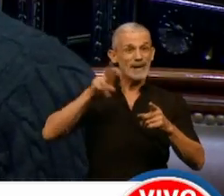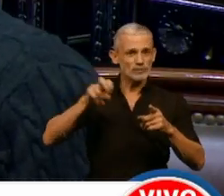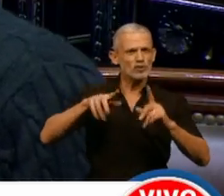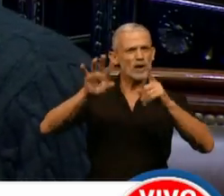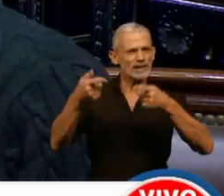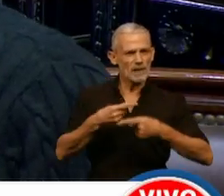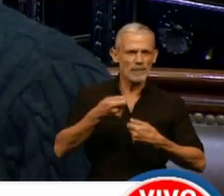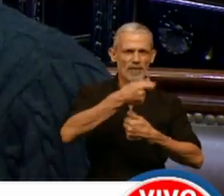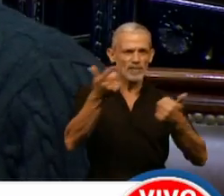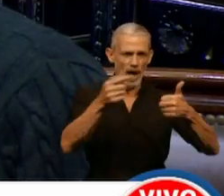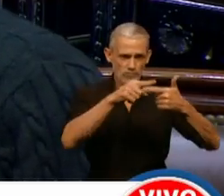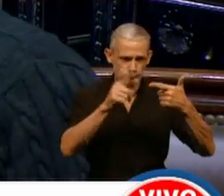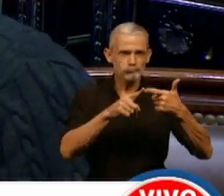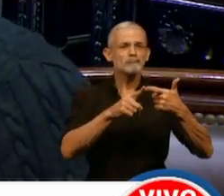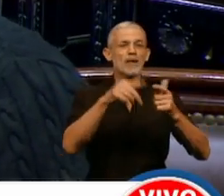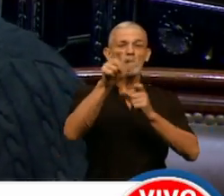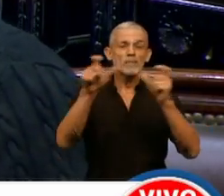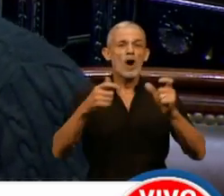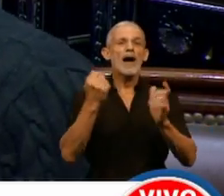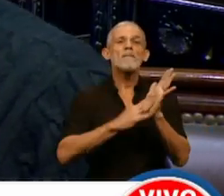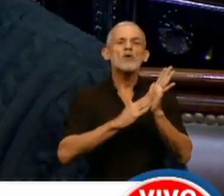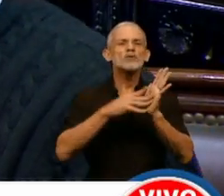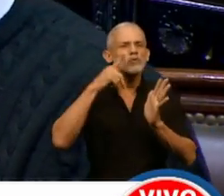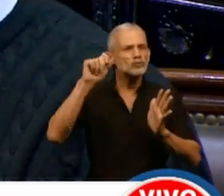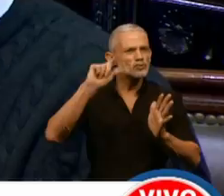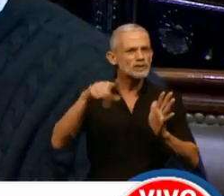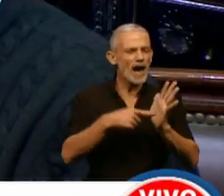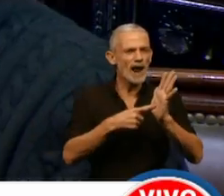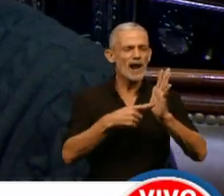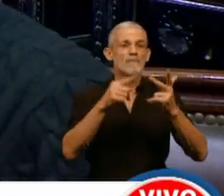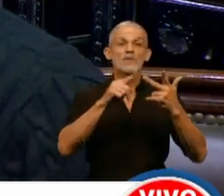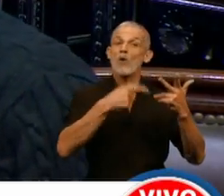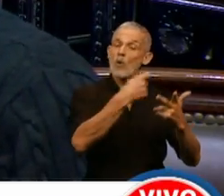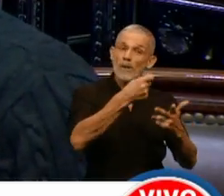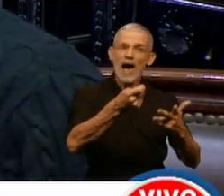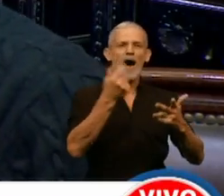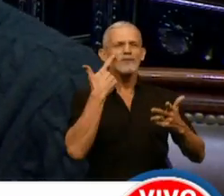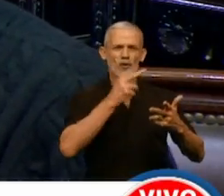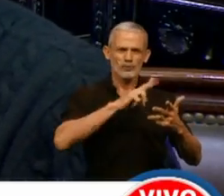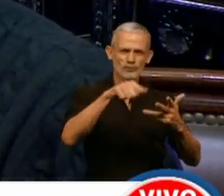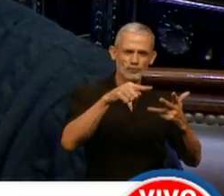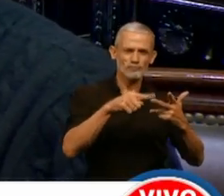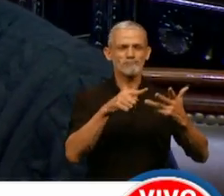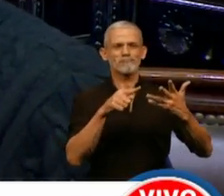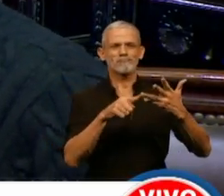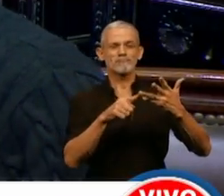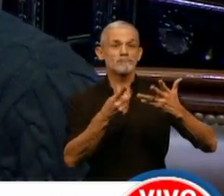contributivas quienes tienen el monotributo social jubilados y jubiladas